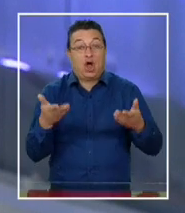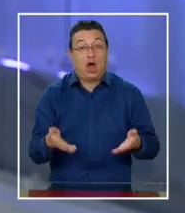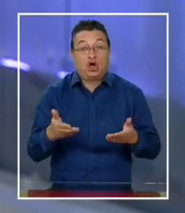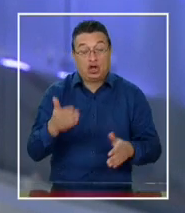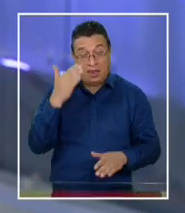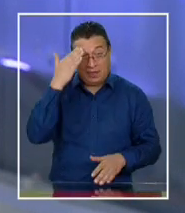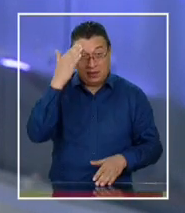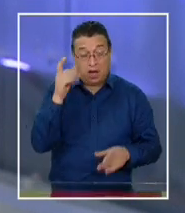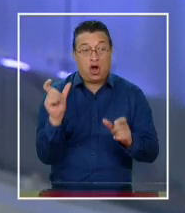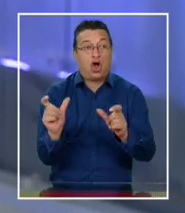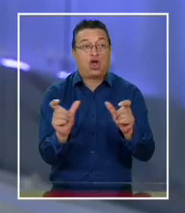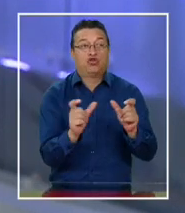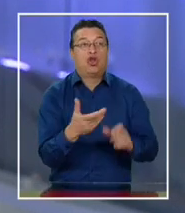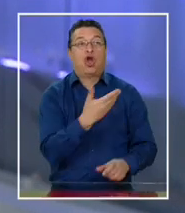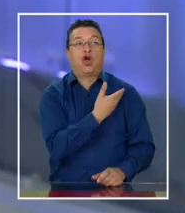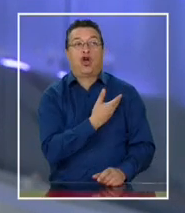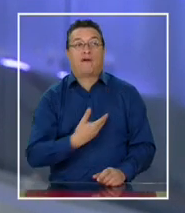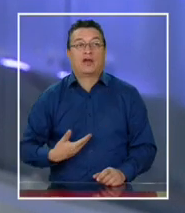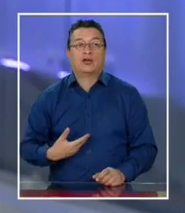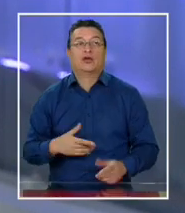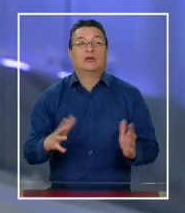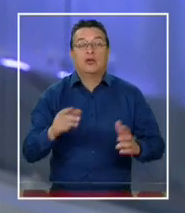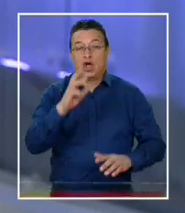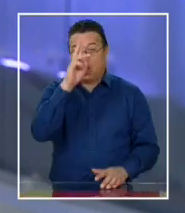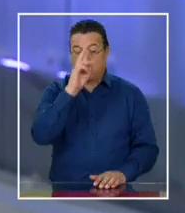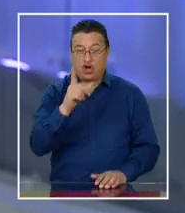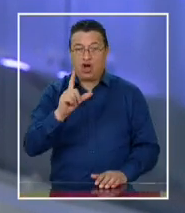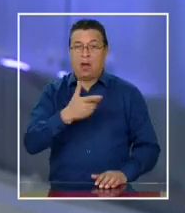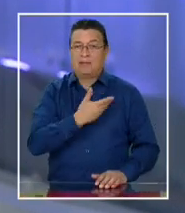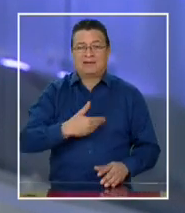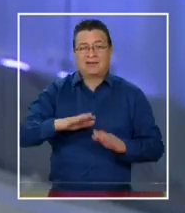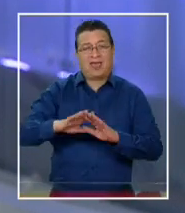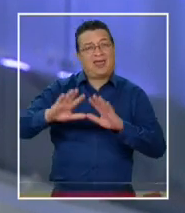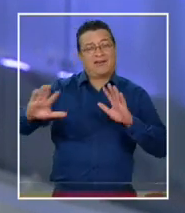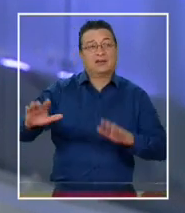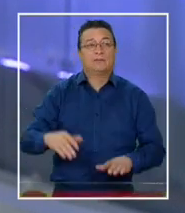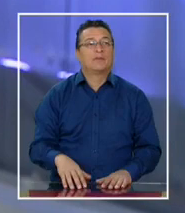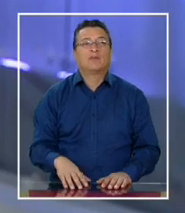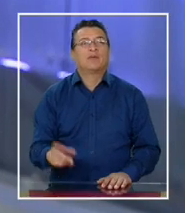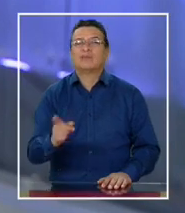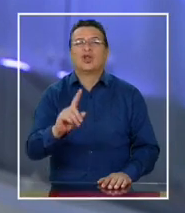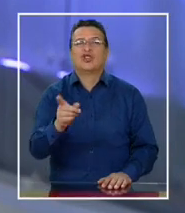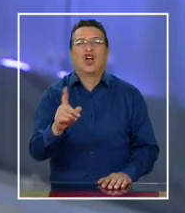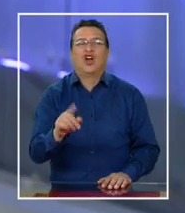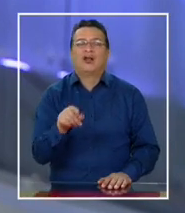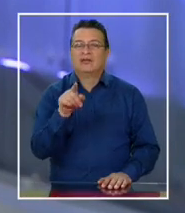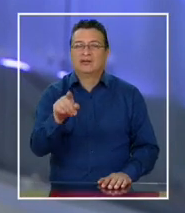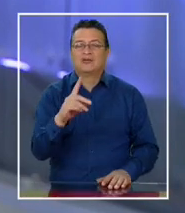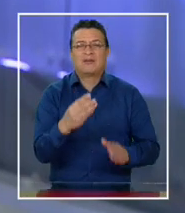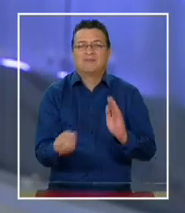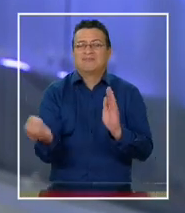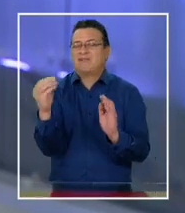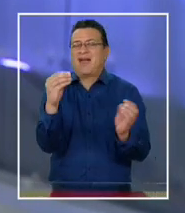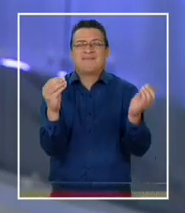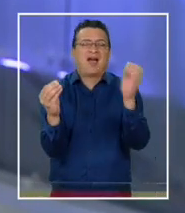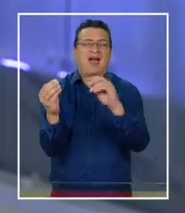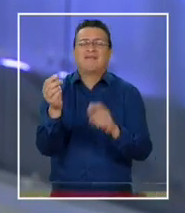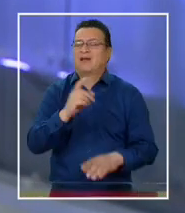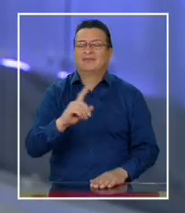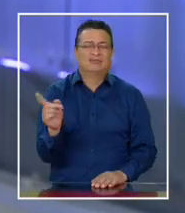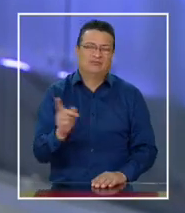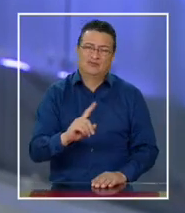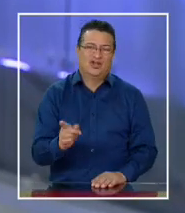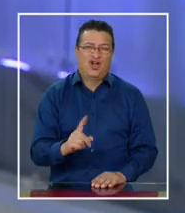controlando el gobierno Más allá del rol del presidente sobre no es sobredimensional la verdad es que no es así es